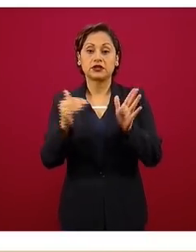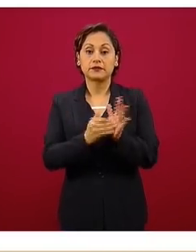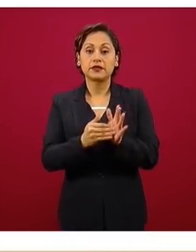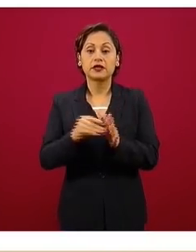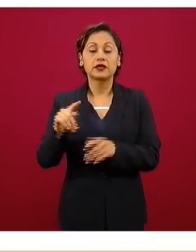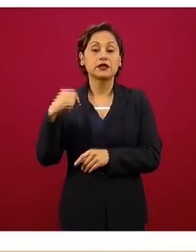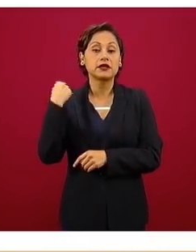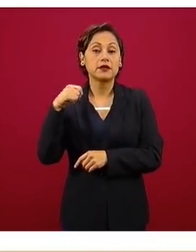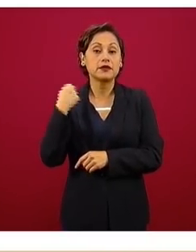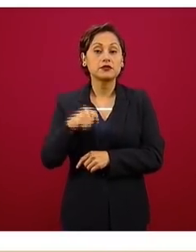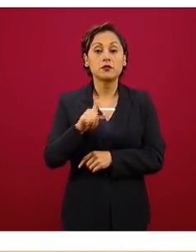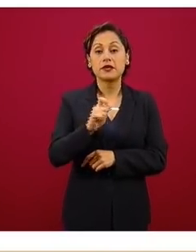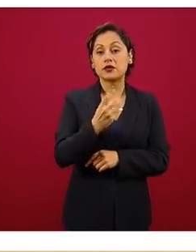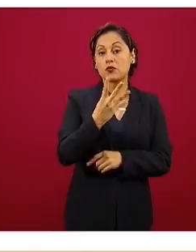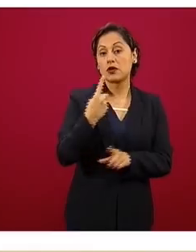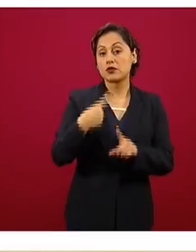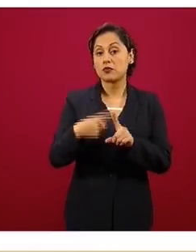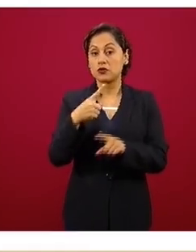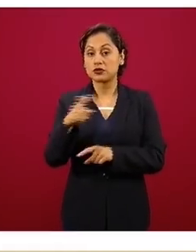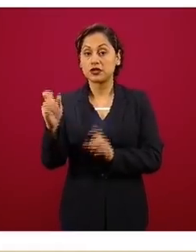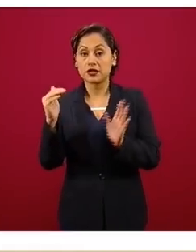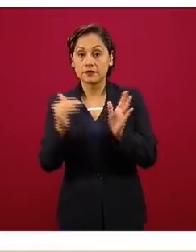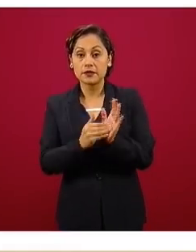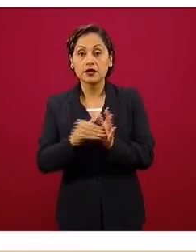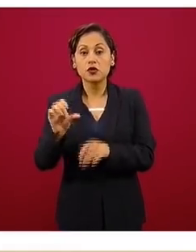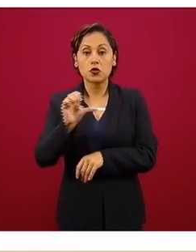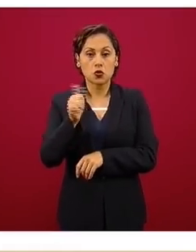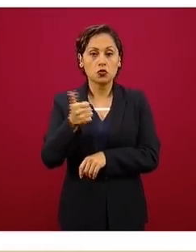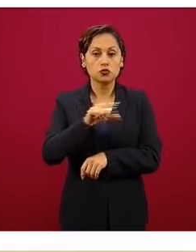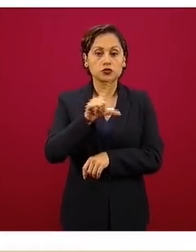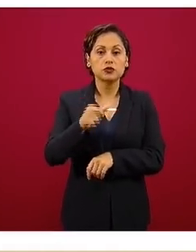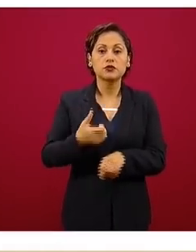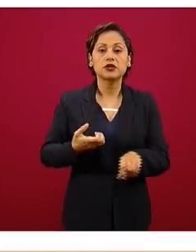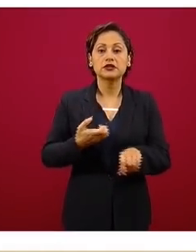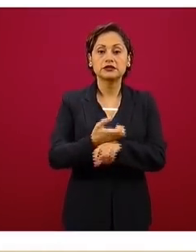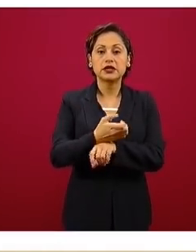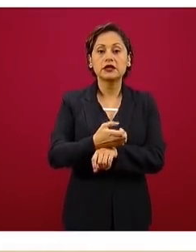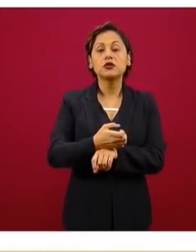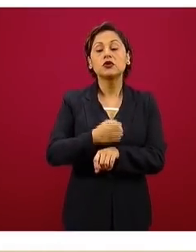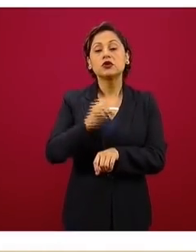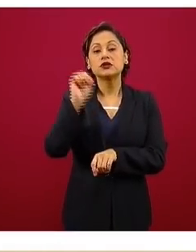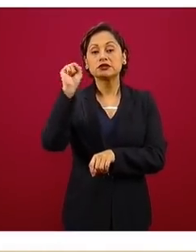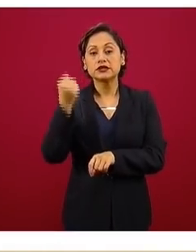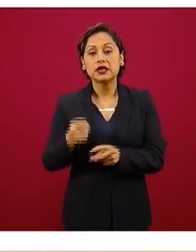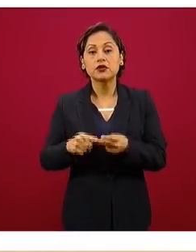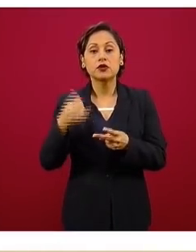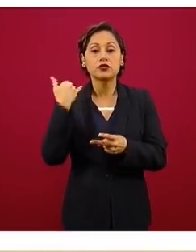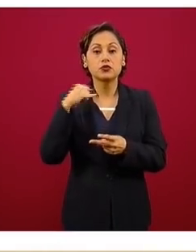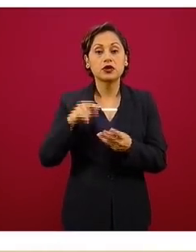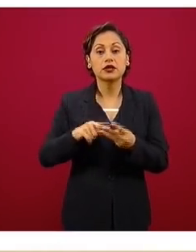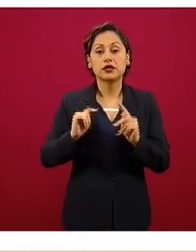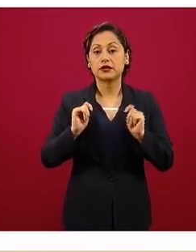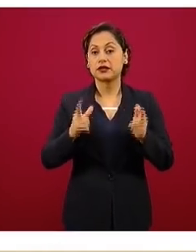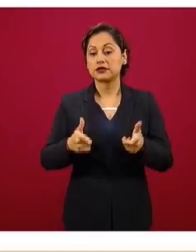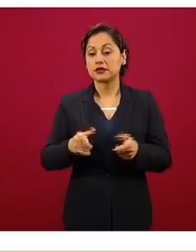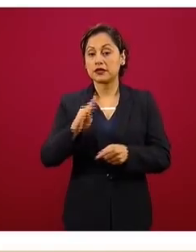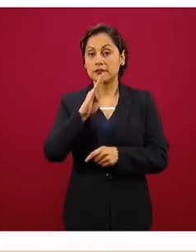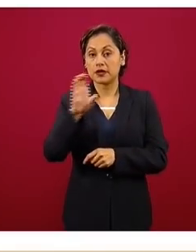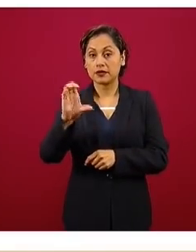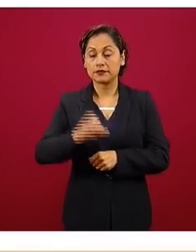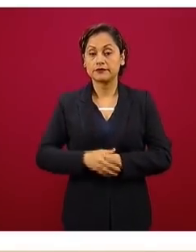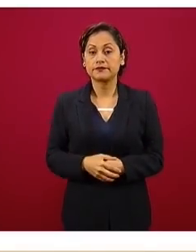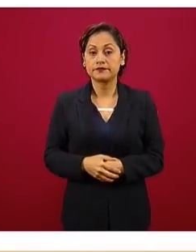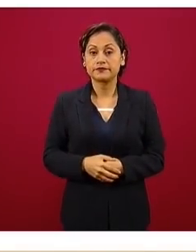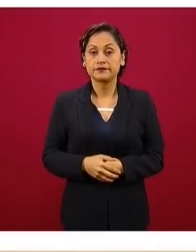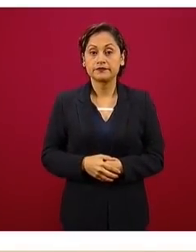con 24 por 100,000 y después otros estados como Sinaloa, Yucatán, Tlaxcala y Baja California. En la siguiente vemos